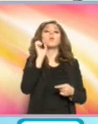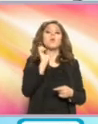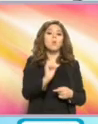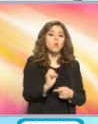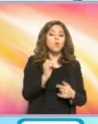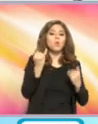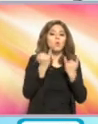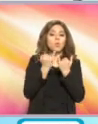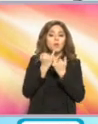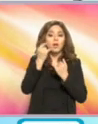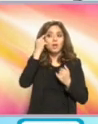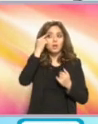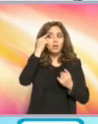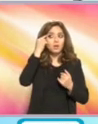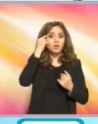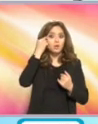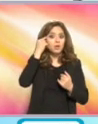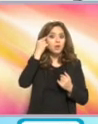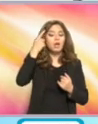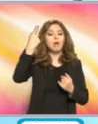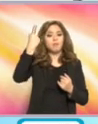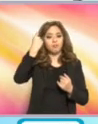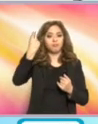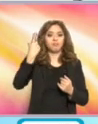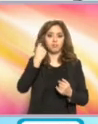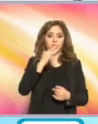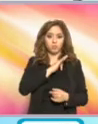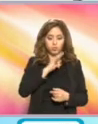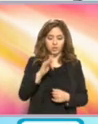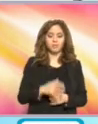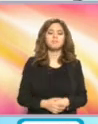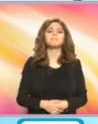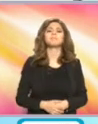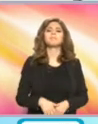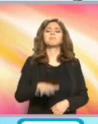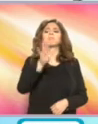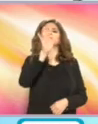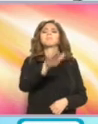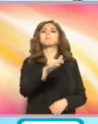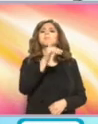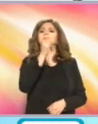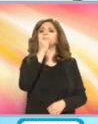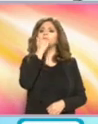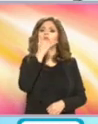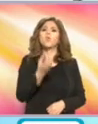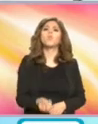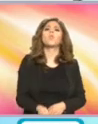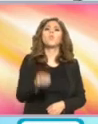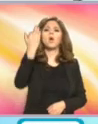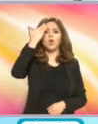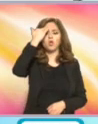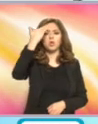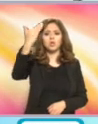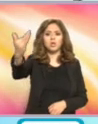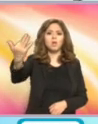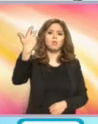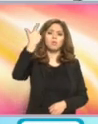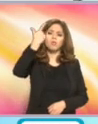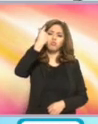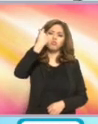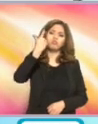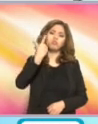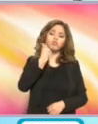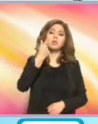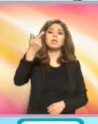en el entrecejo. Doctor Andrés, ¿y cuánto tiempo dura? Porque sabemos que con otros tratamientos se tienen que poner cada 6